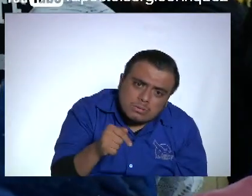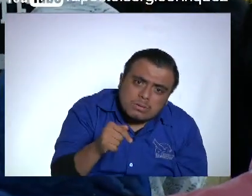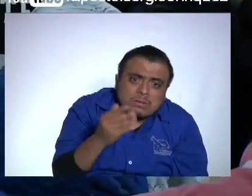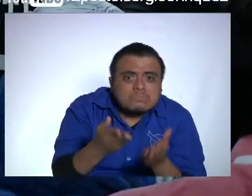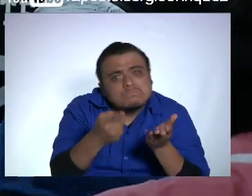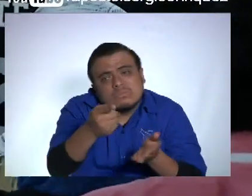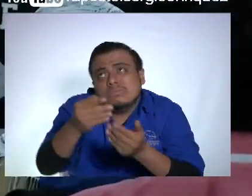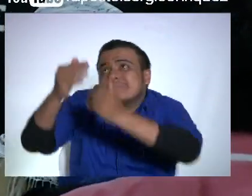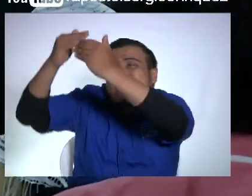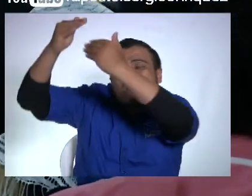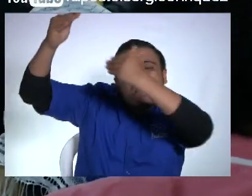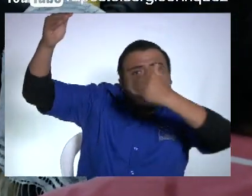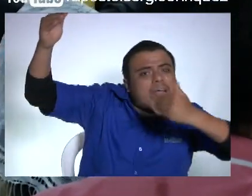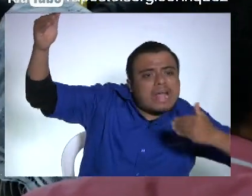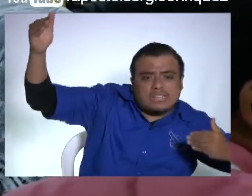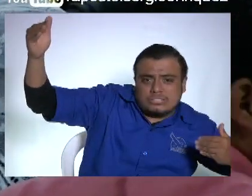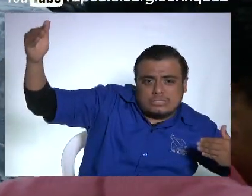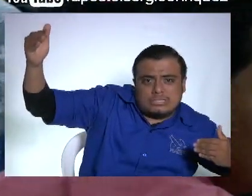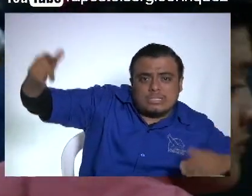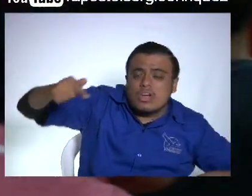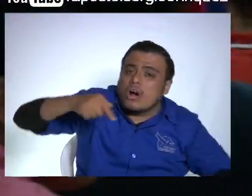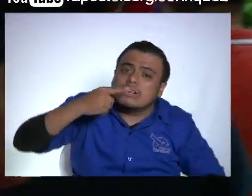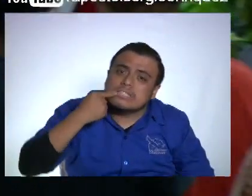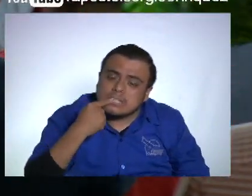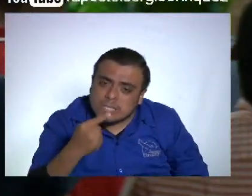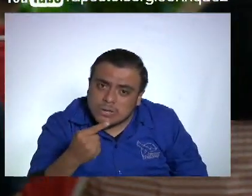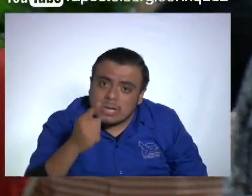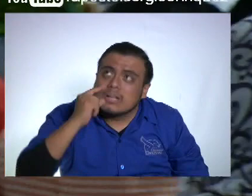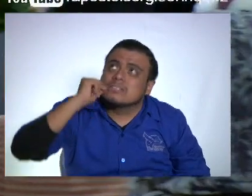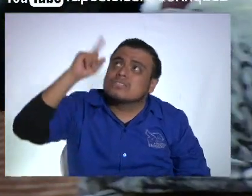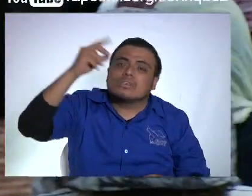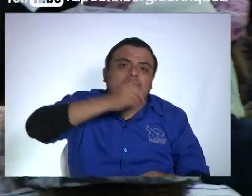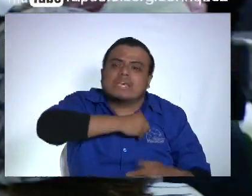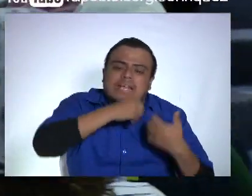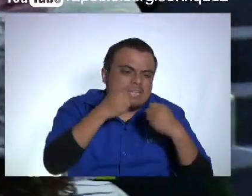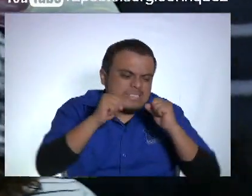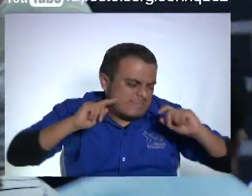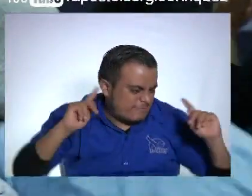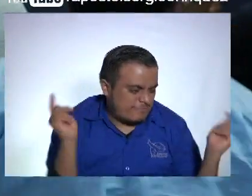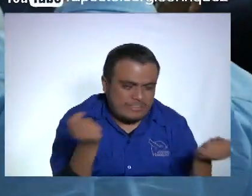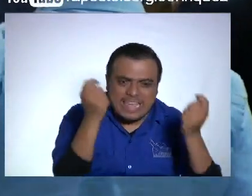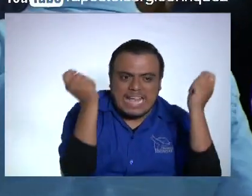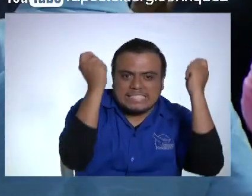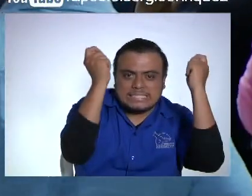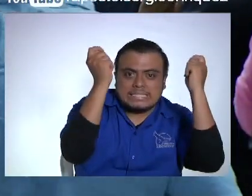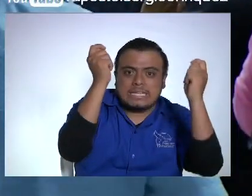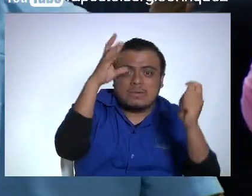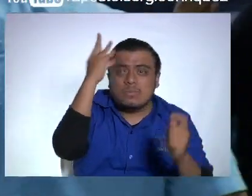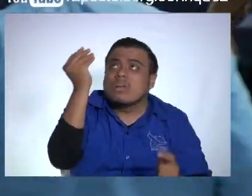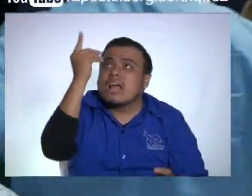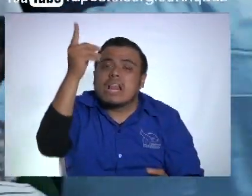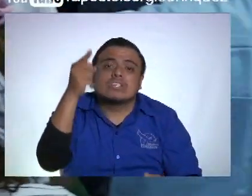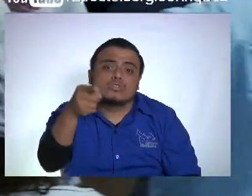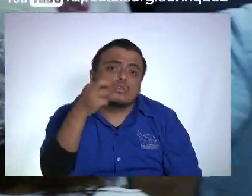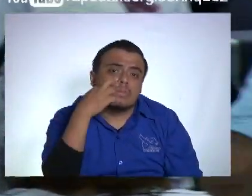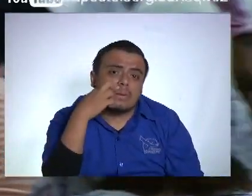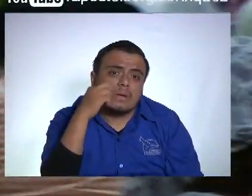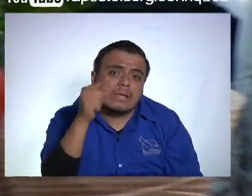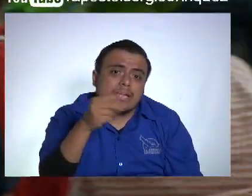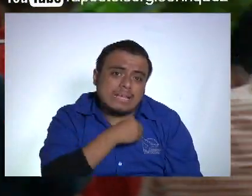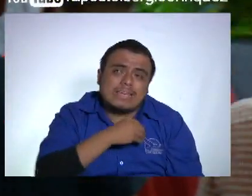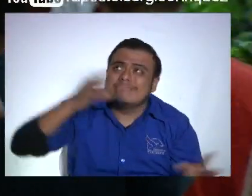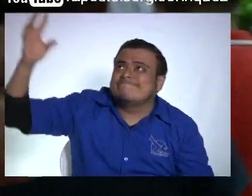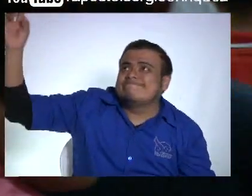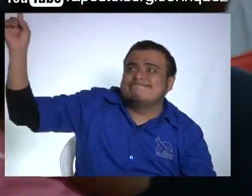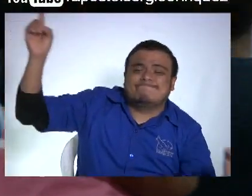alejado, yo vengo a decirte en esta noche que el Señor quiere hacer fiesta. Que Él es tu Padre y quiere salir a tu encuentro esta